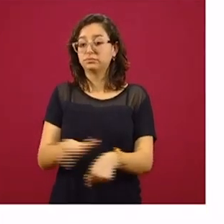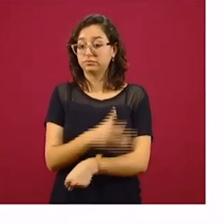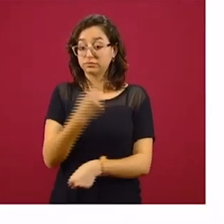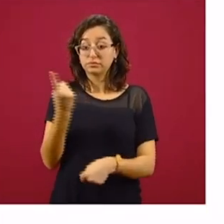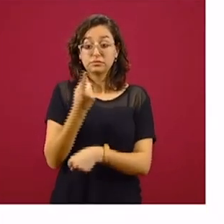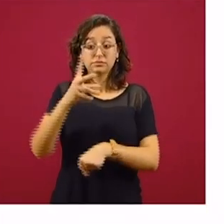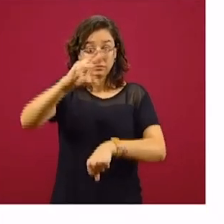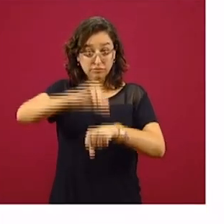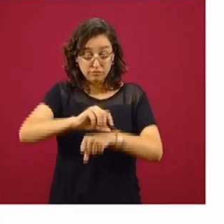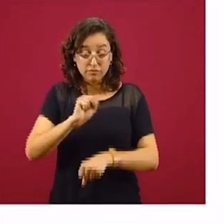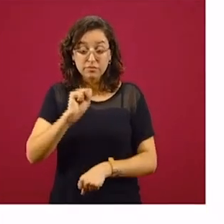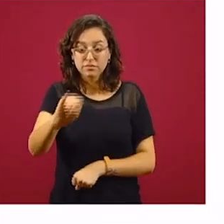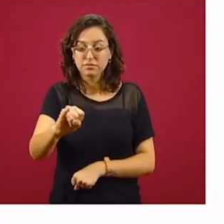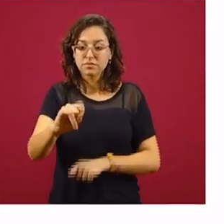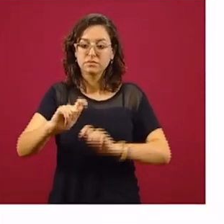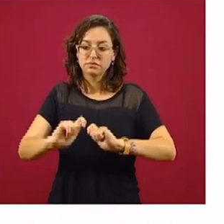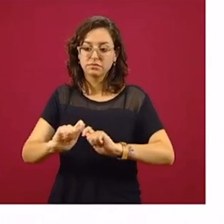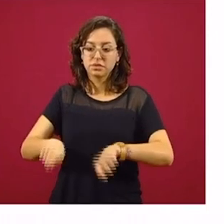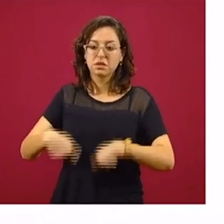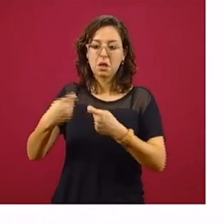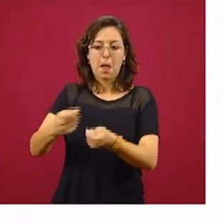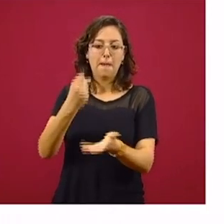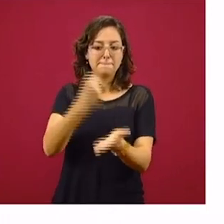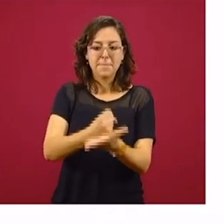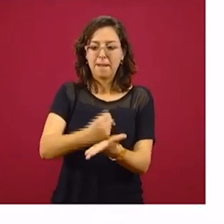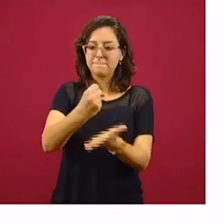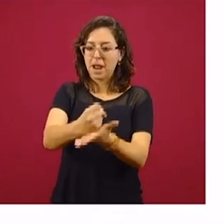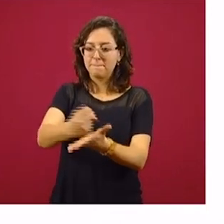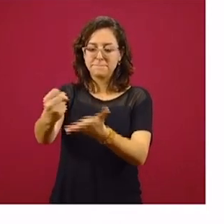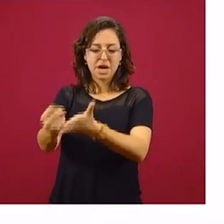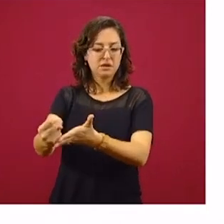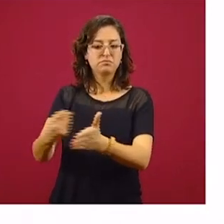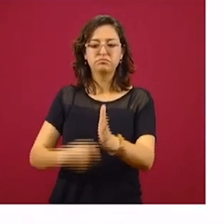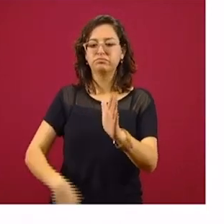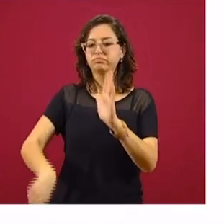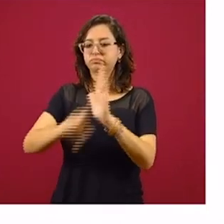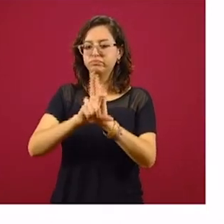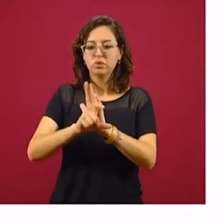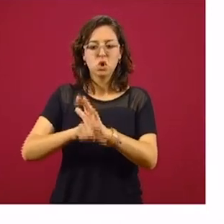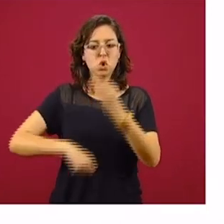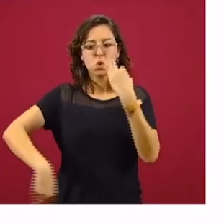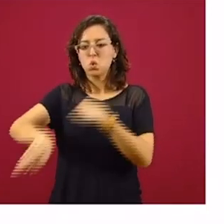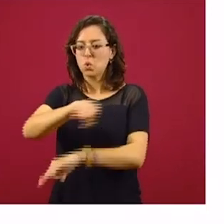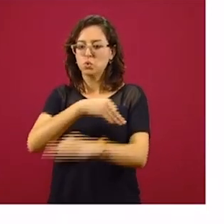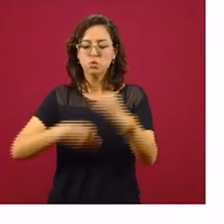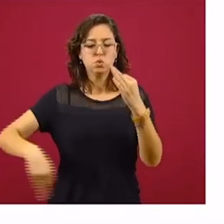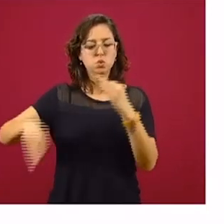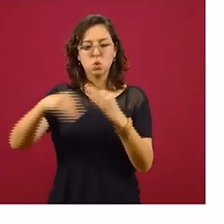es autorizada, se entrega con los sellos digitales, marcas de tiempo y